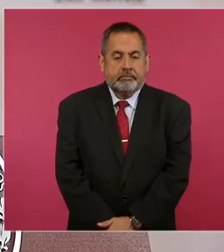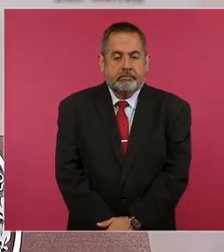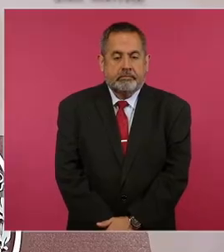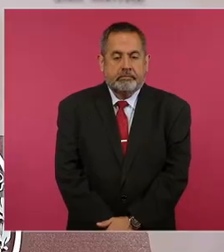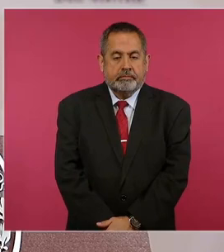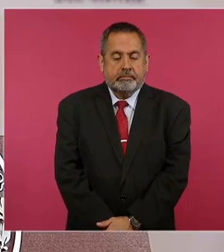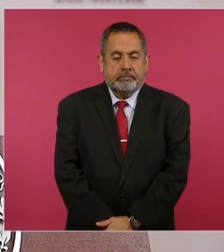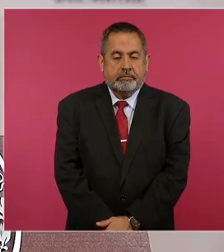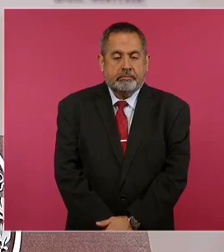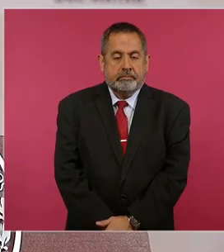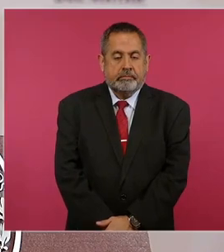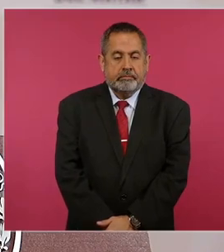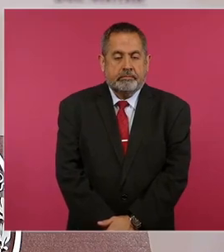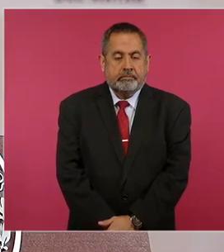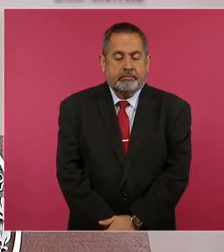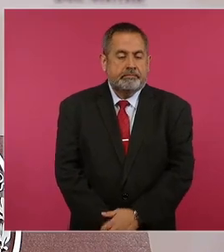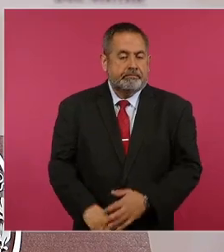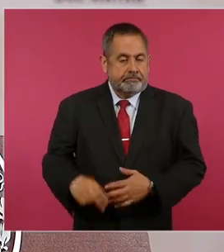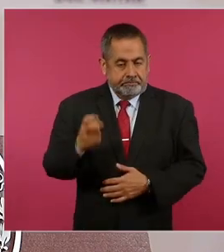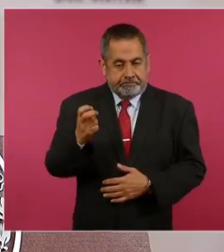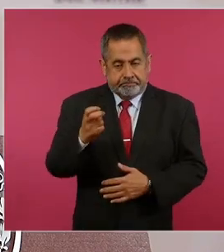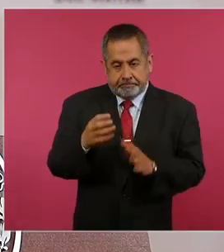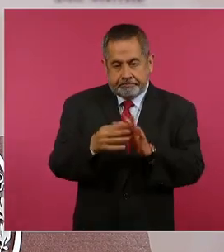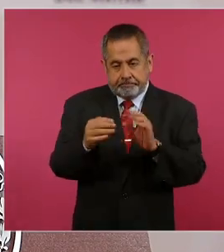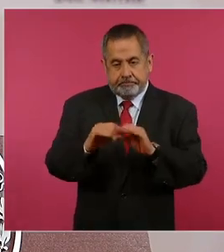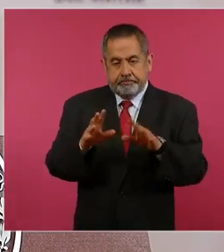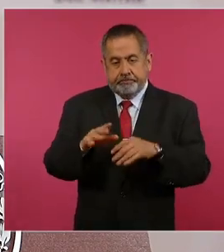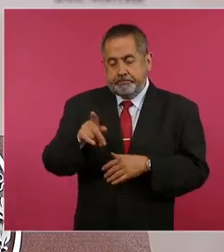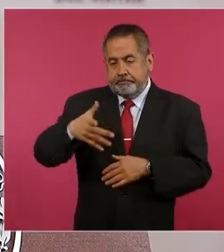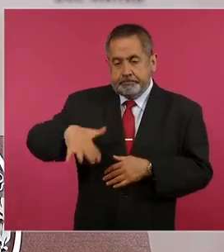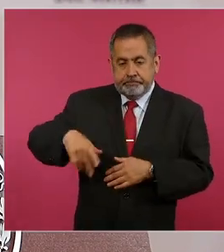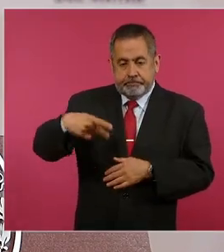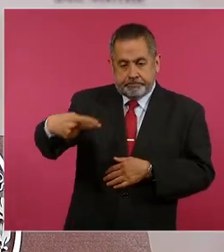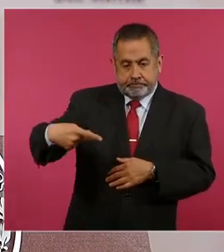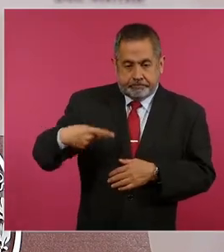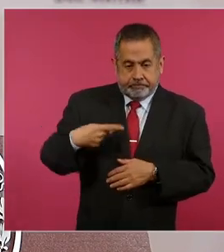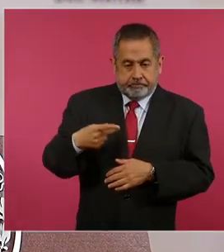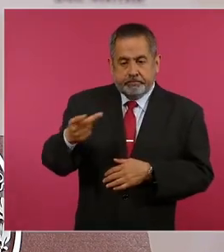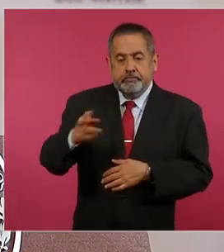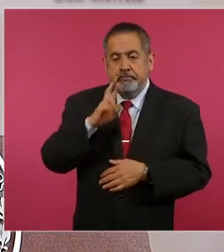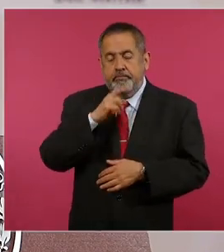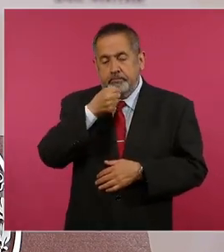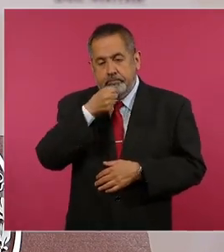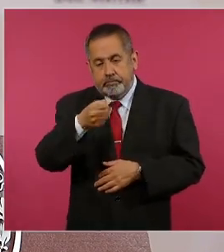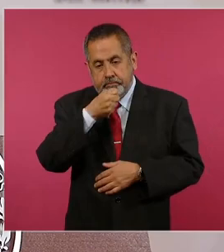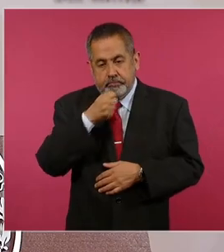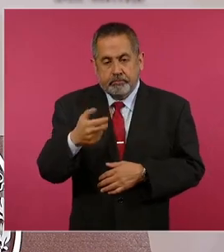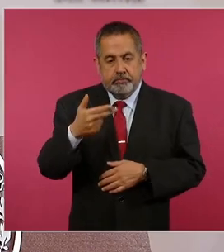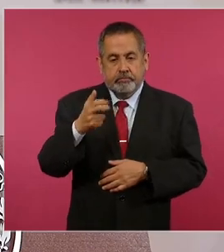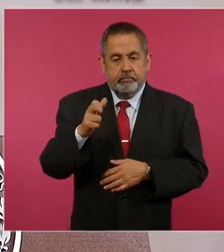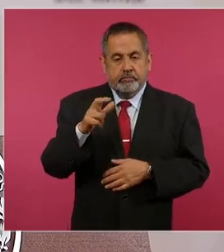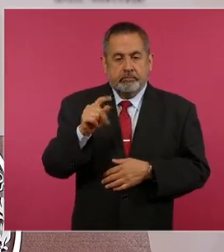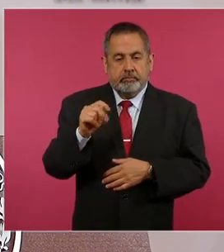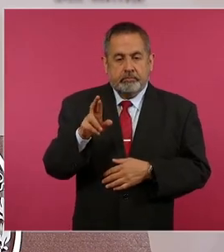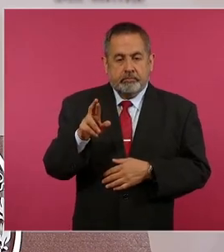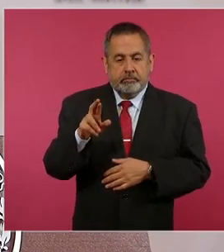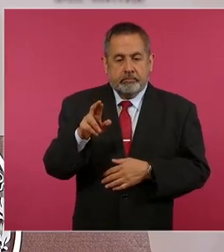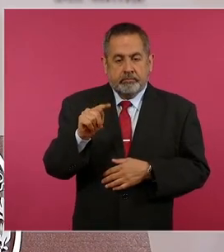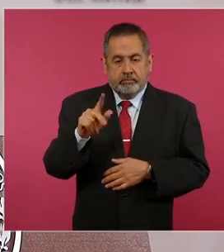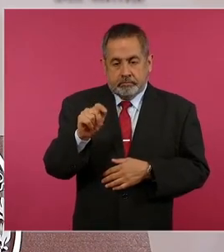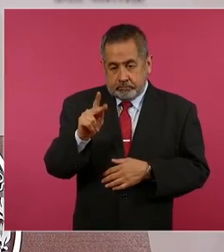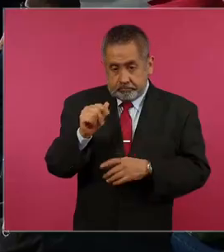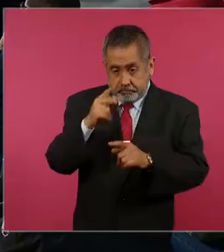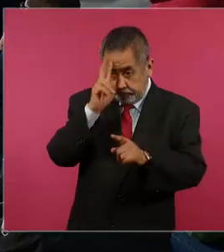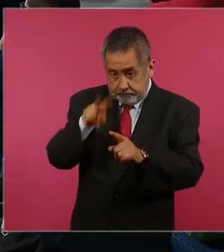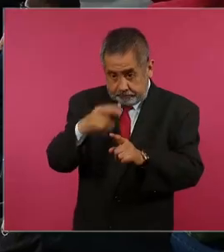estas palabras son en relación a lo que preguntó el reportero Héctor Tlatempa, ¿estoy